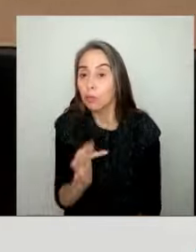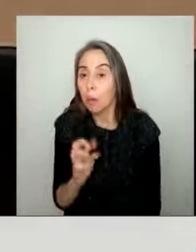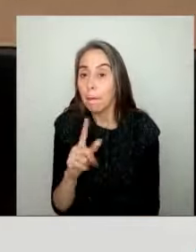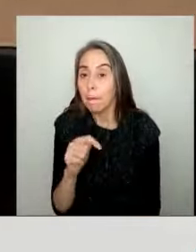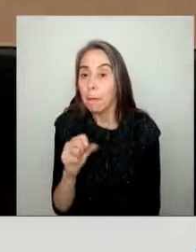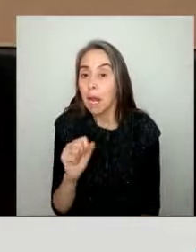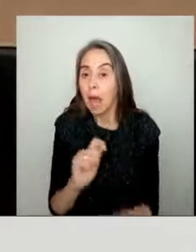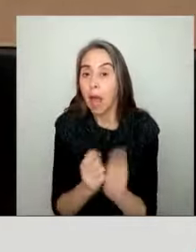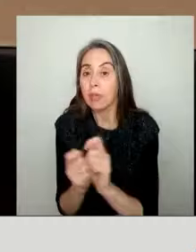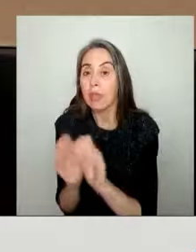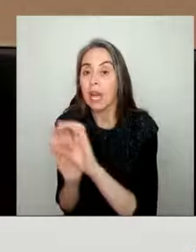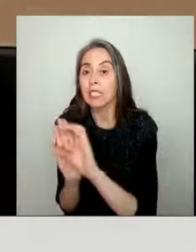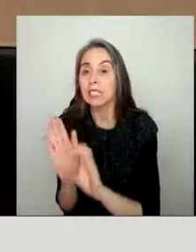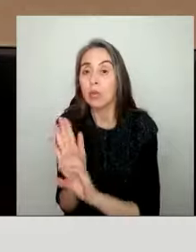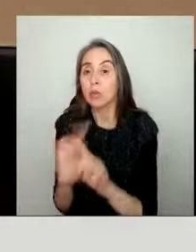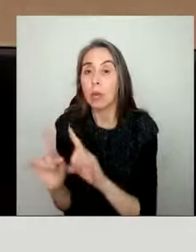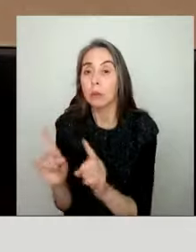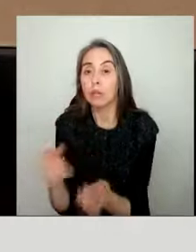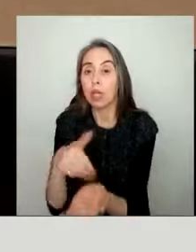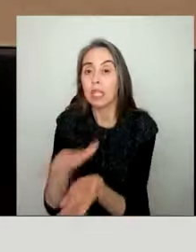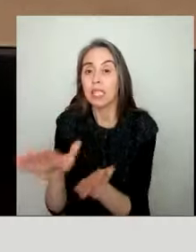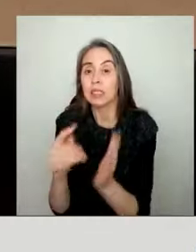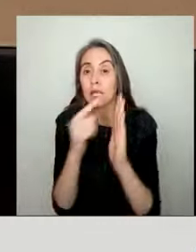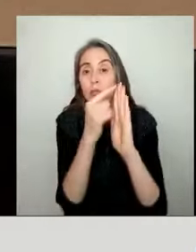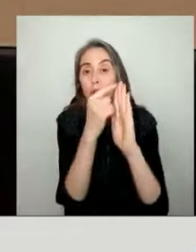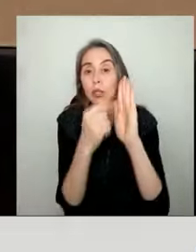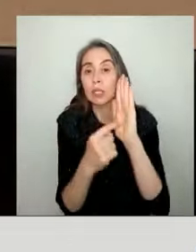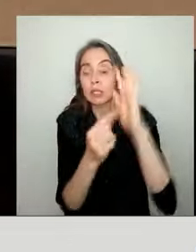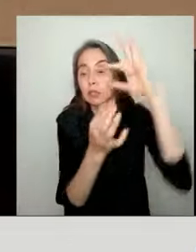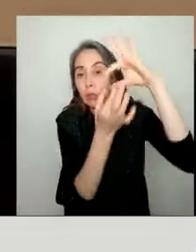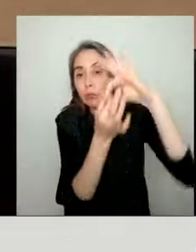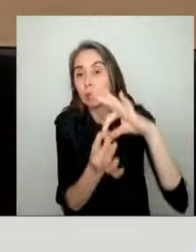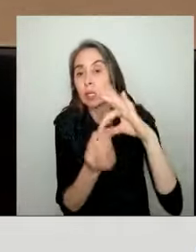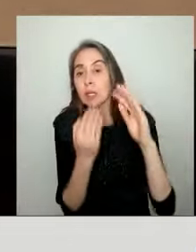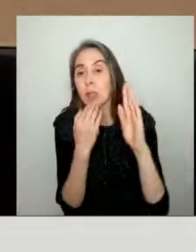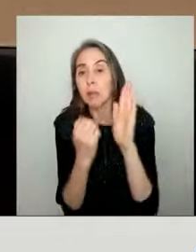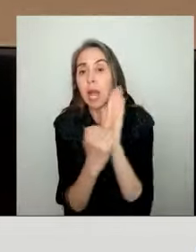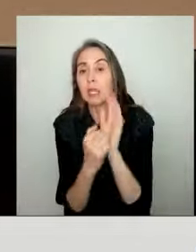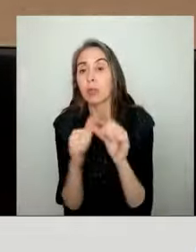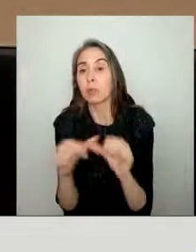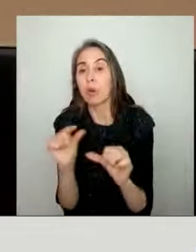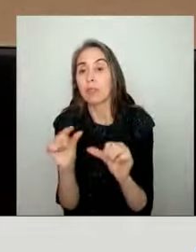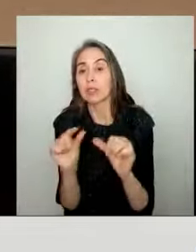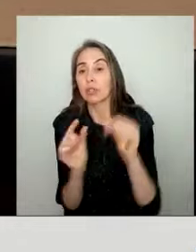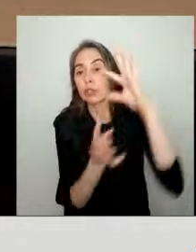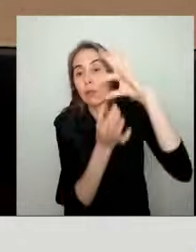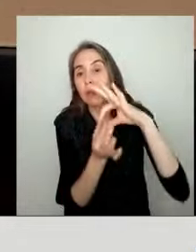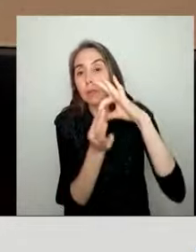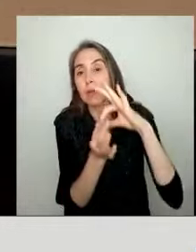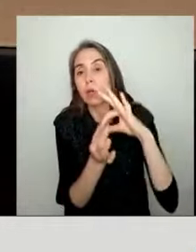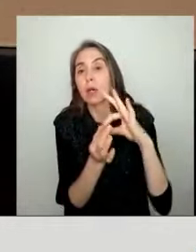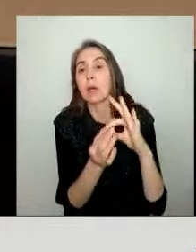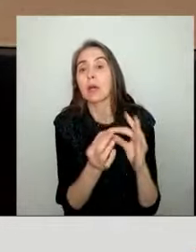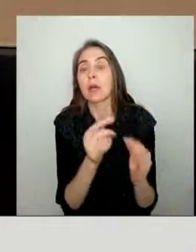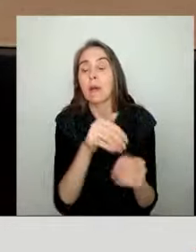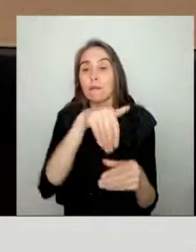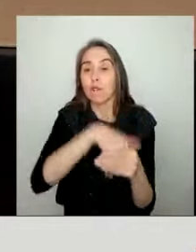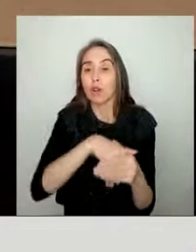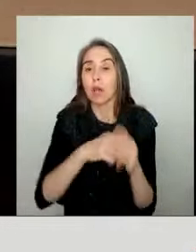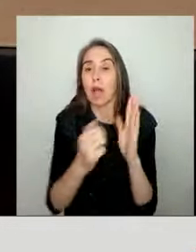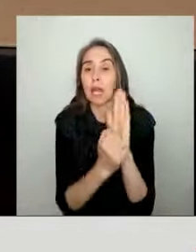ya fue rechazado por lo tanto debiera habe rechazado el artículo transitorio Así que fue mal votado el artículo transitorio